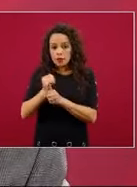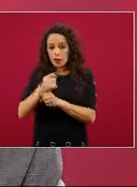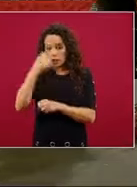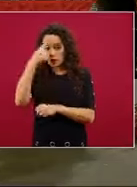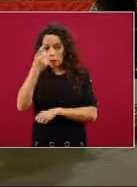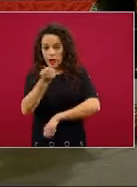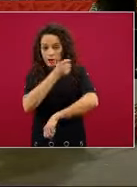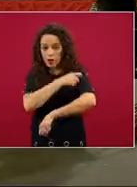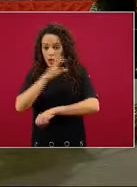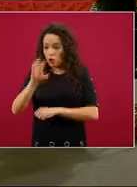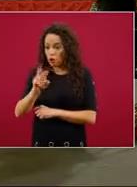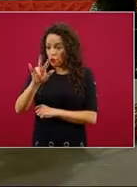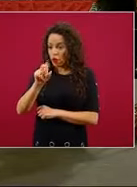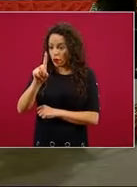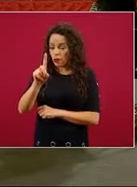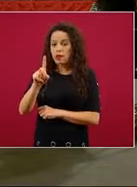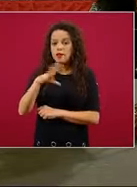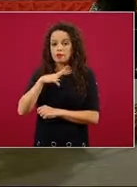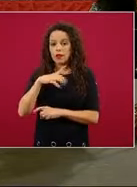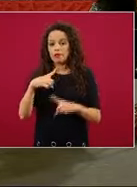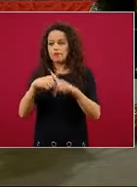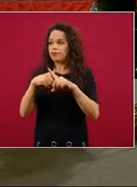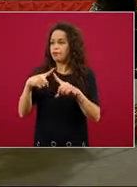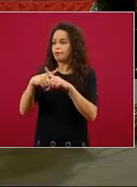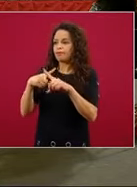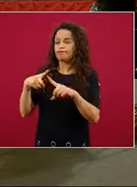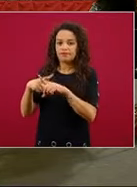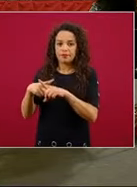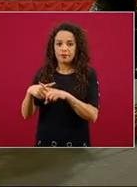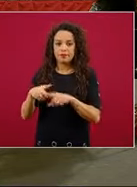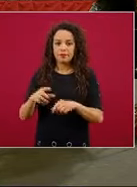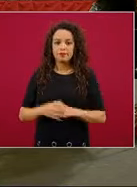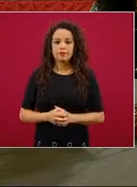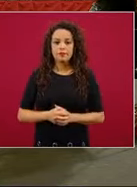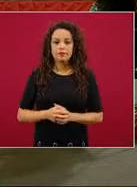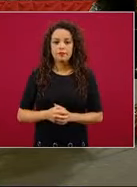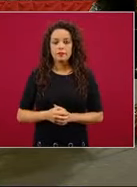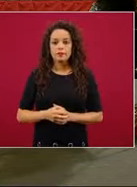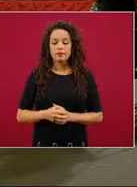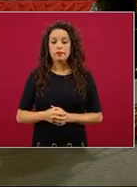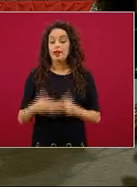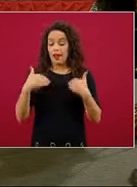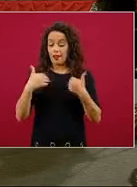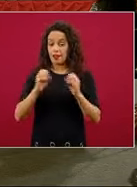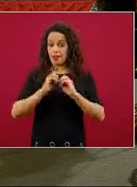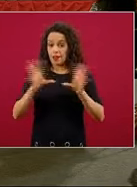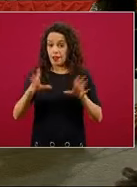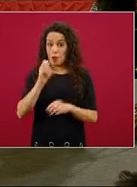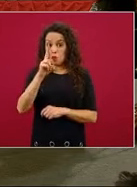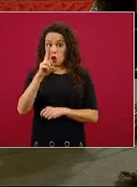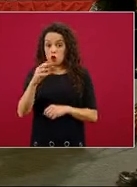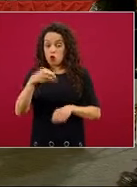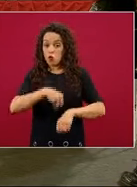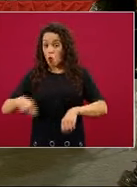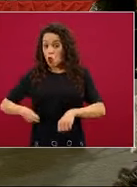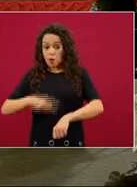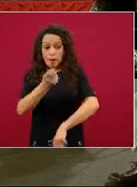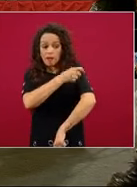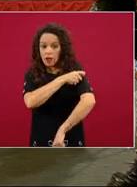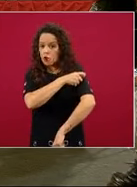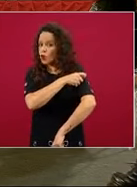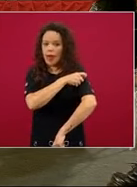COVID tuvieron reacciones adversas. Que quede claro, no es reacción adversa a la vacuna. ¿Por qué decimos esto? Porque es común